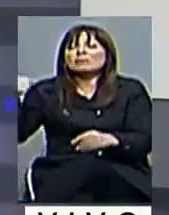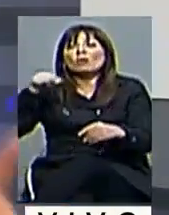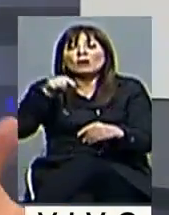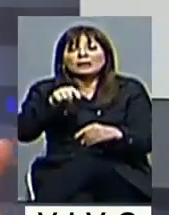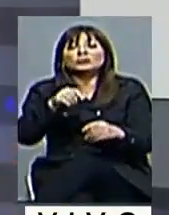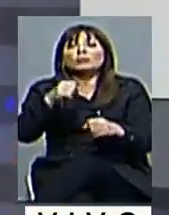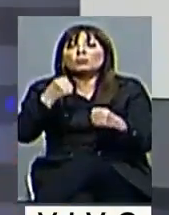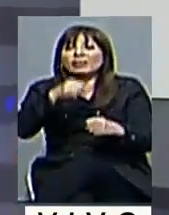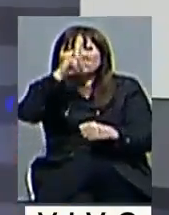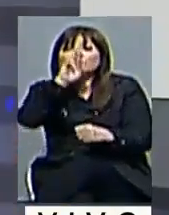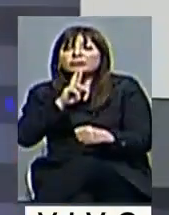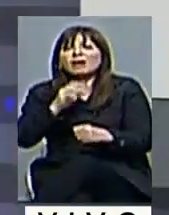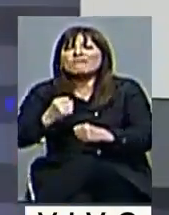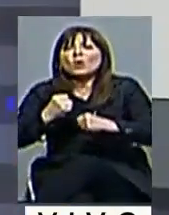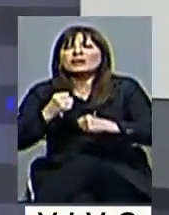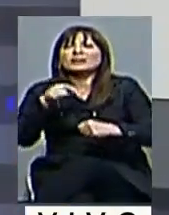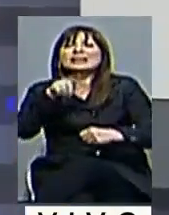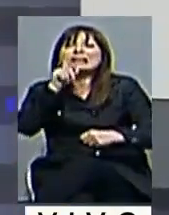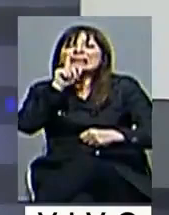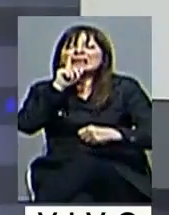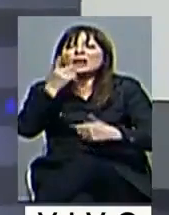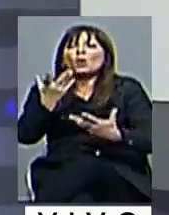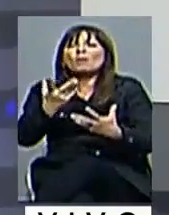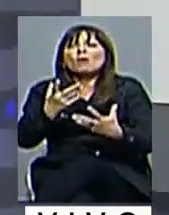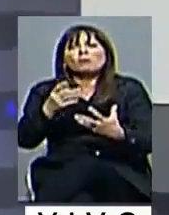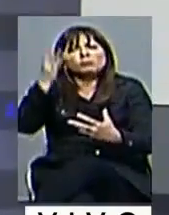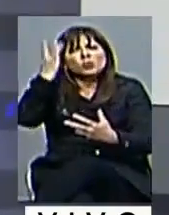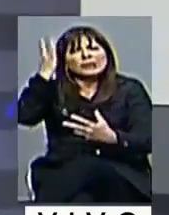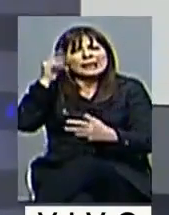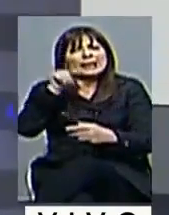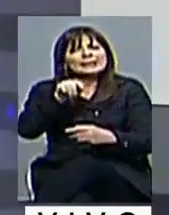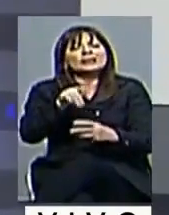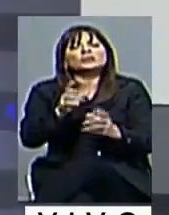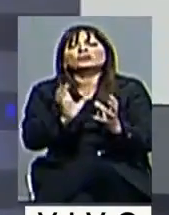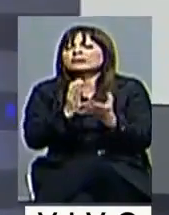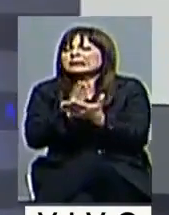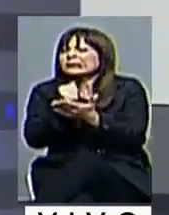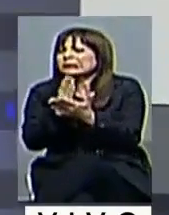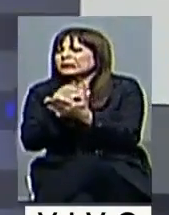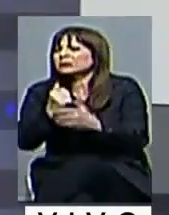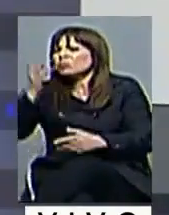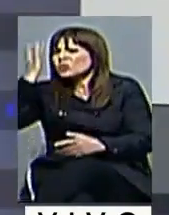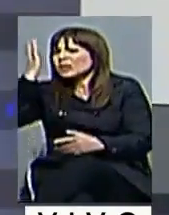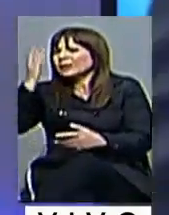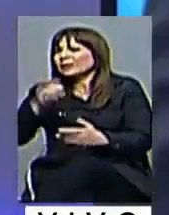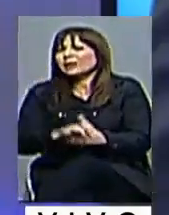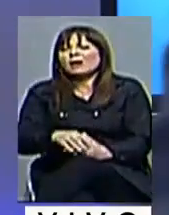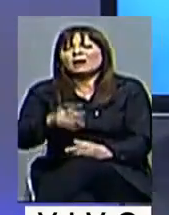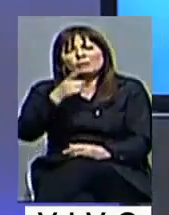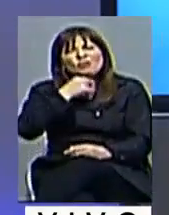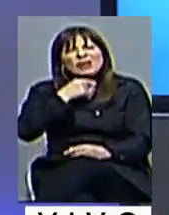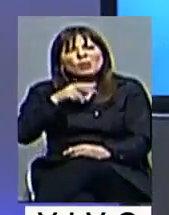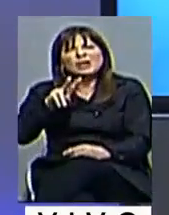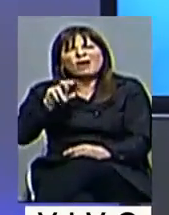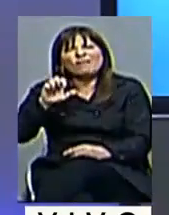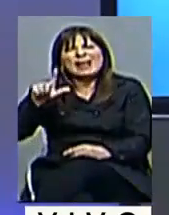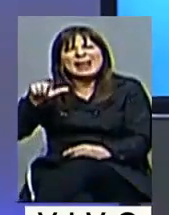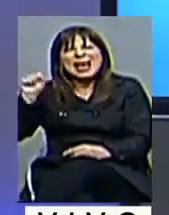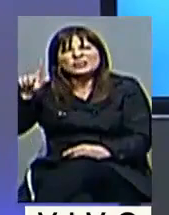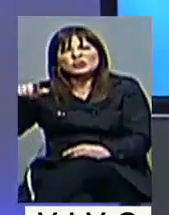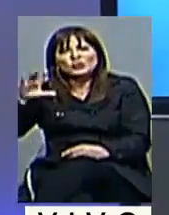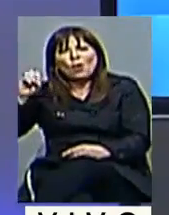poder jugar un rol más fuerte si tienen una jugada muy inteligente desde el punto de vista simbólico. Velasco no alcanzó, me había gustado Velasco a mí. Sí. Velasco sí, más sí, tiene